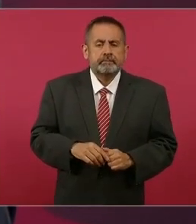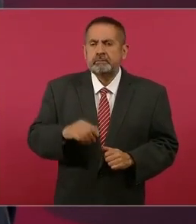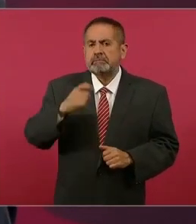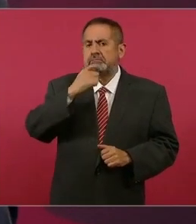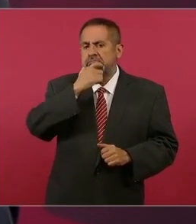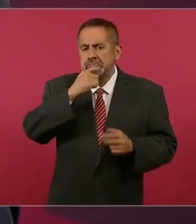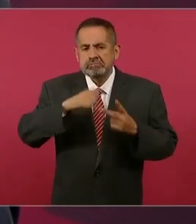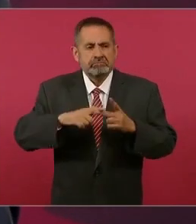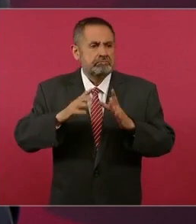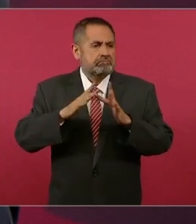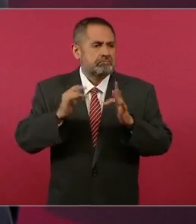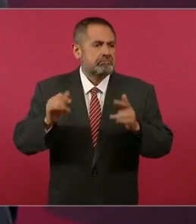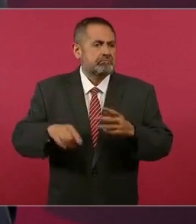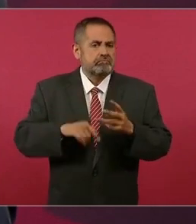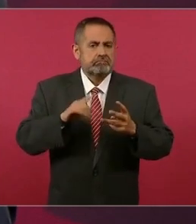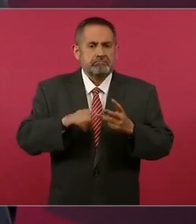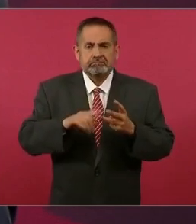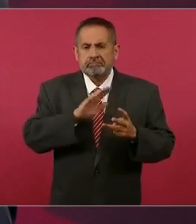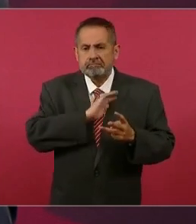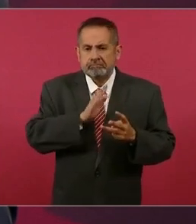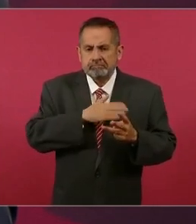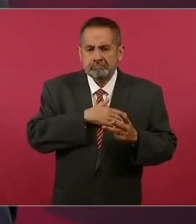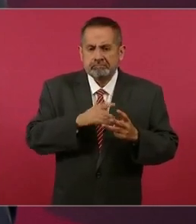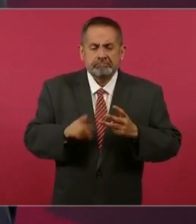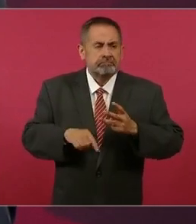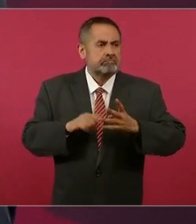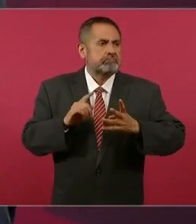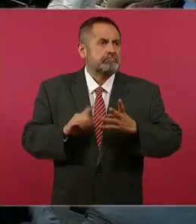inglesa, francesa, española